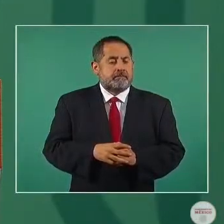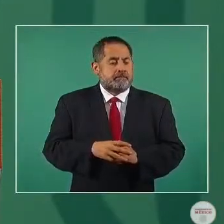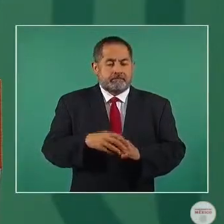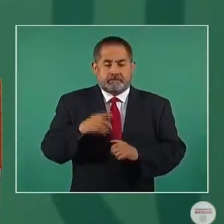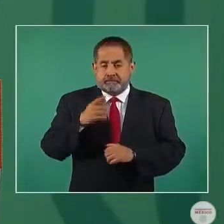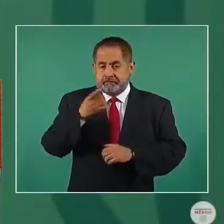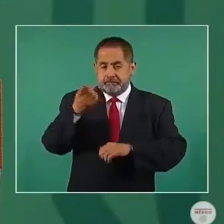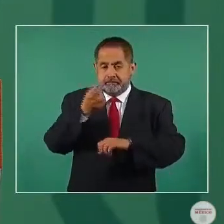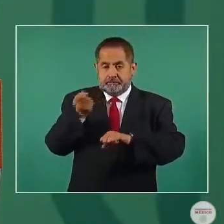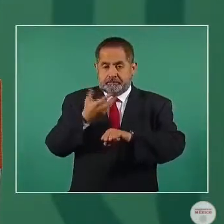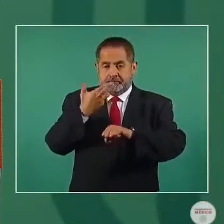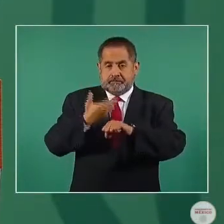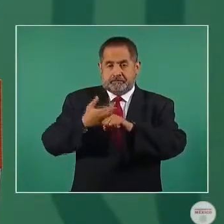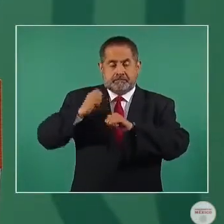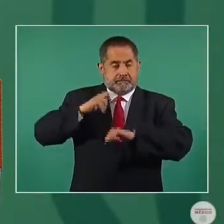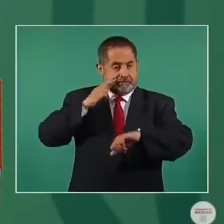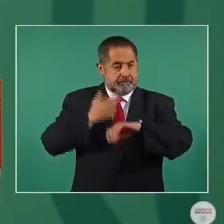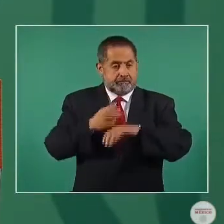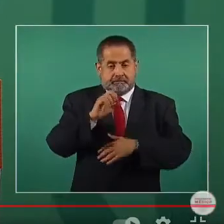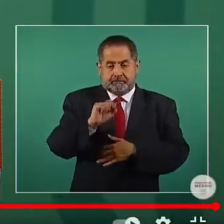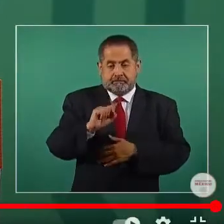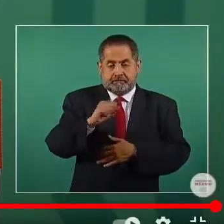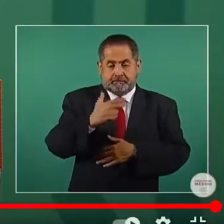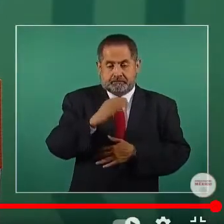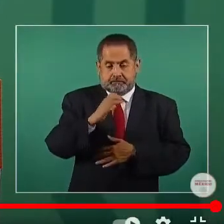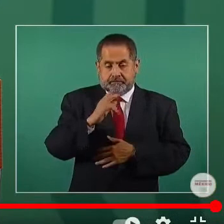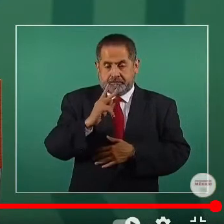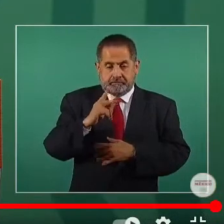secretario de Hacienda de